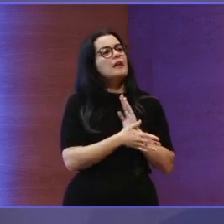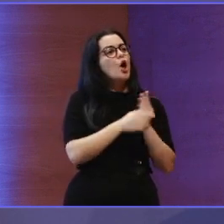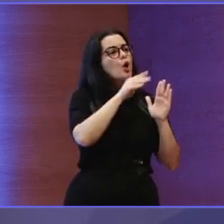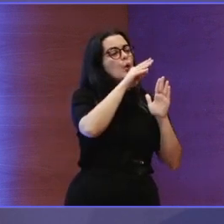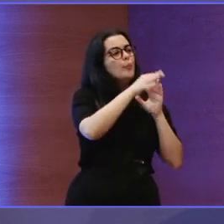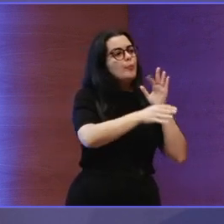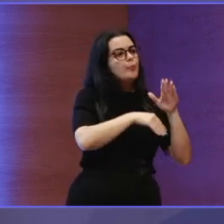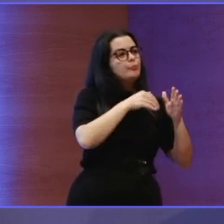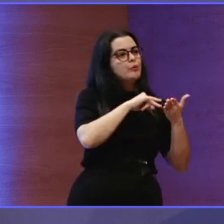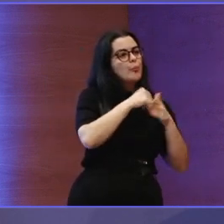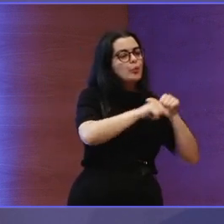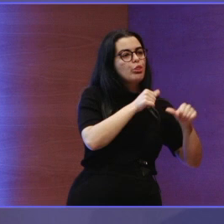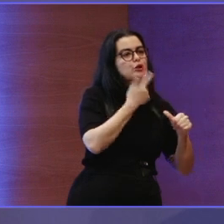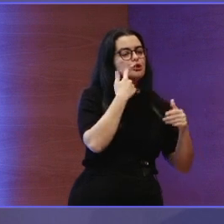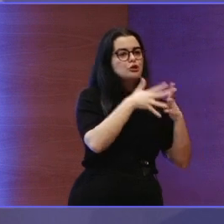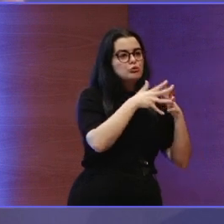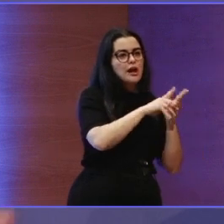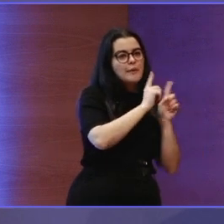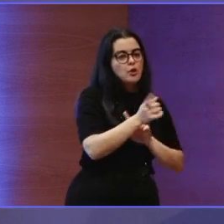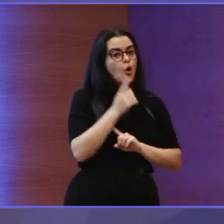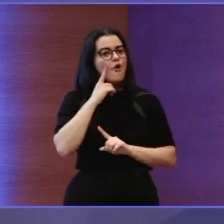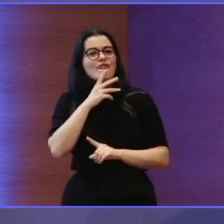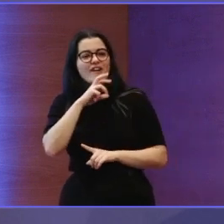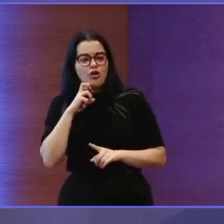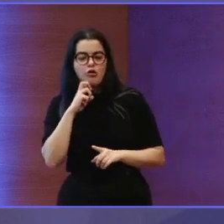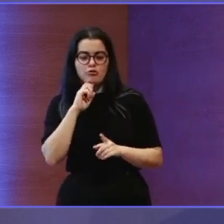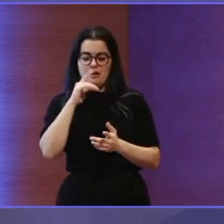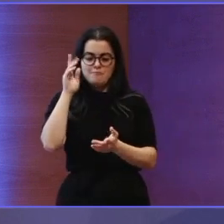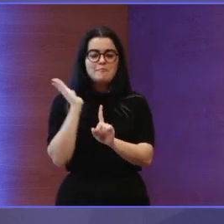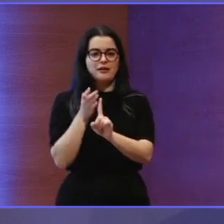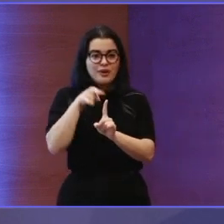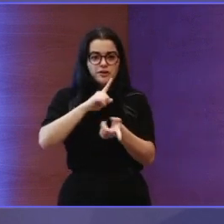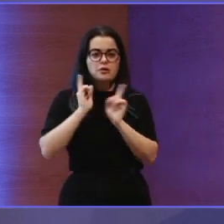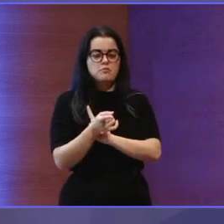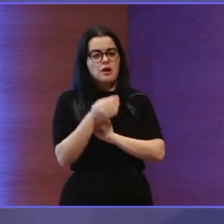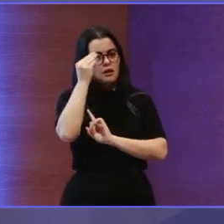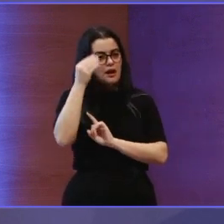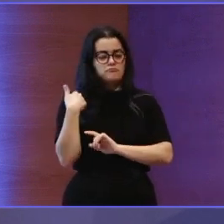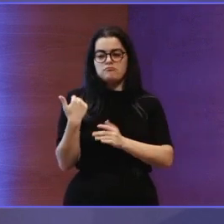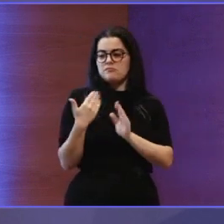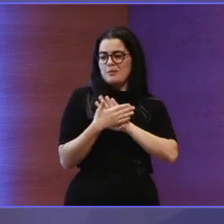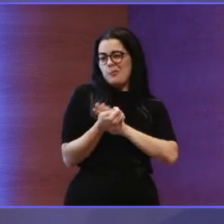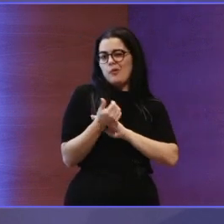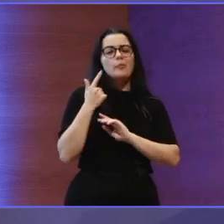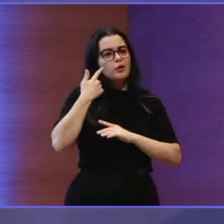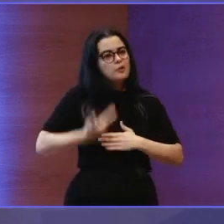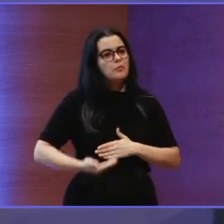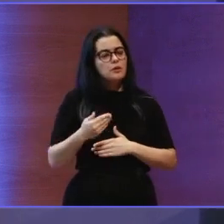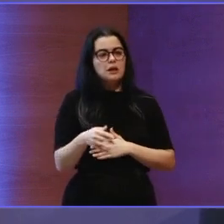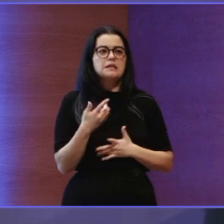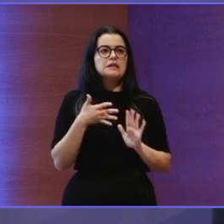estructuras a evaluar resultados y evaluar impactos y de eso se ha hablado hoy bastante pero yo creo que es muy importante no importa tanto